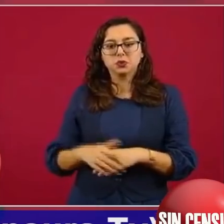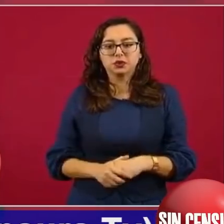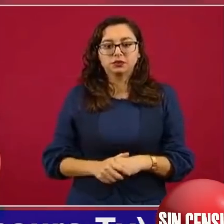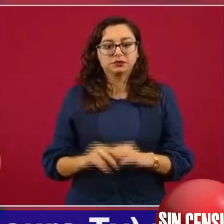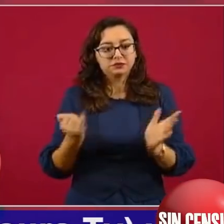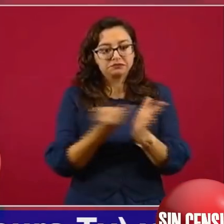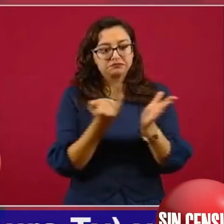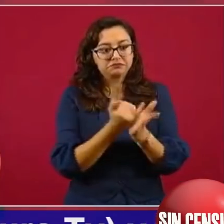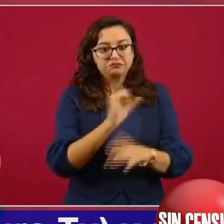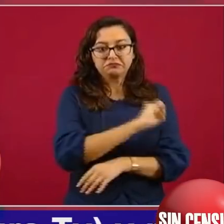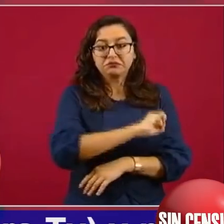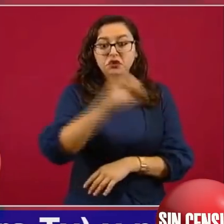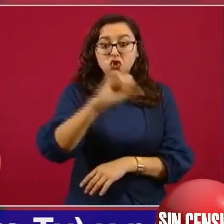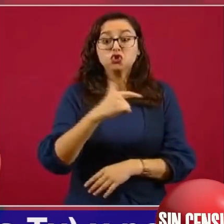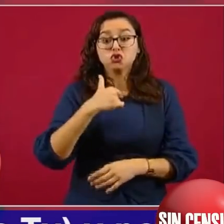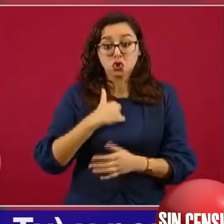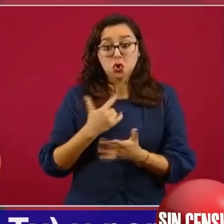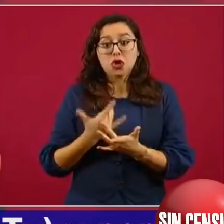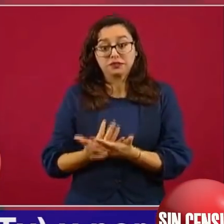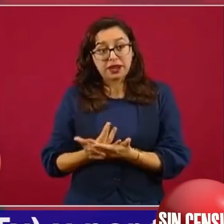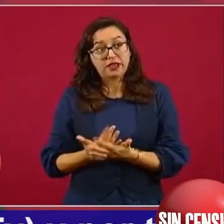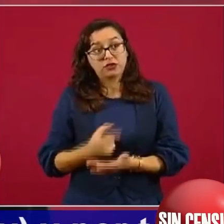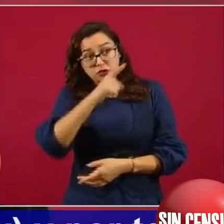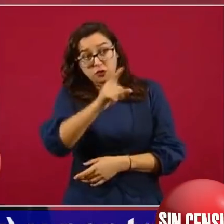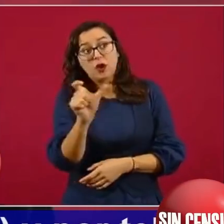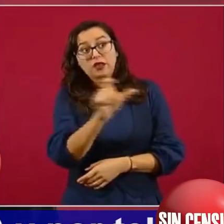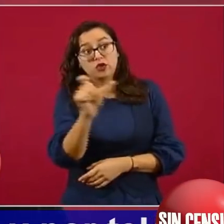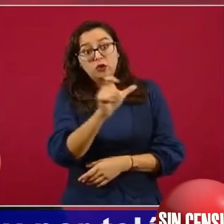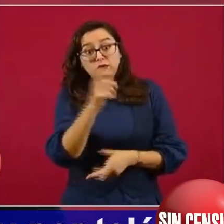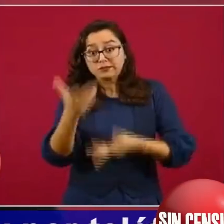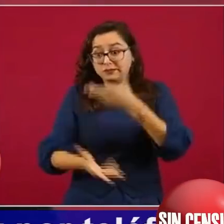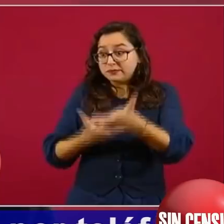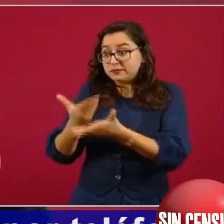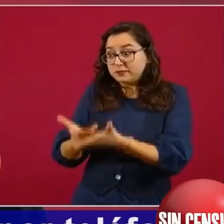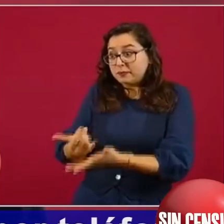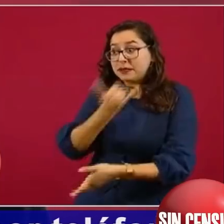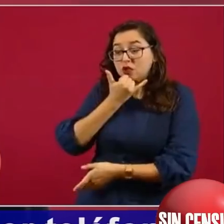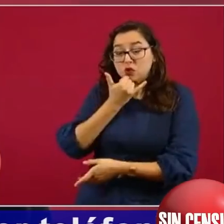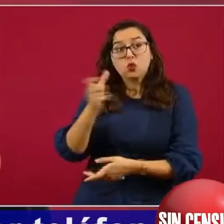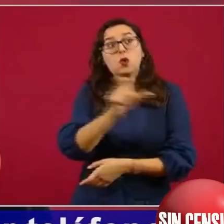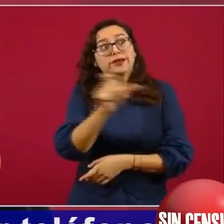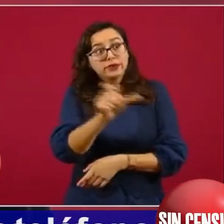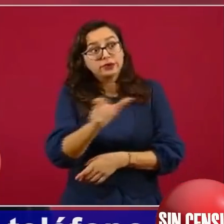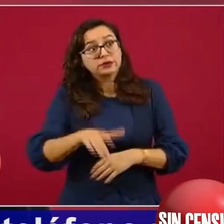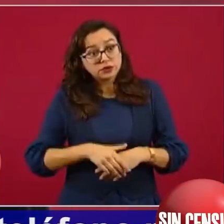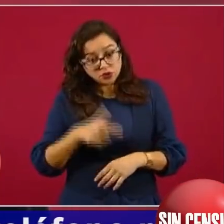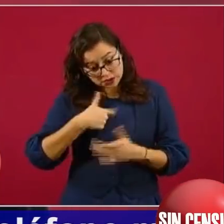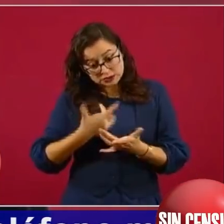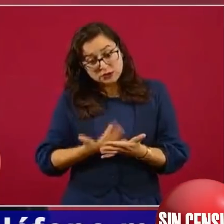estoy esperando que ofrezcan disculpas o que me expliquen